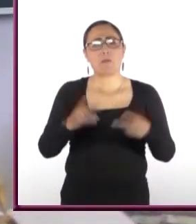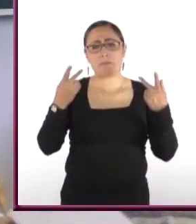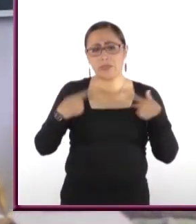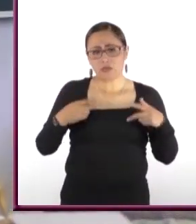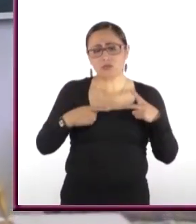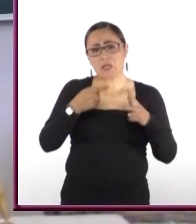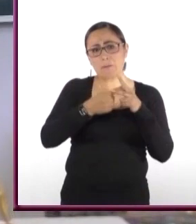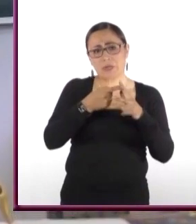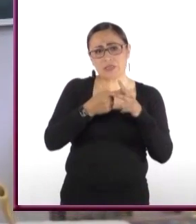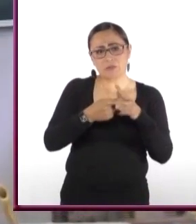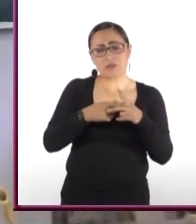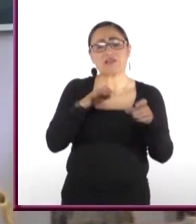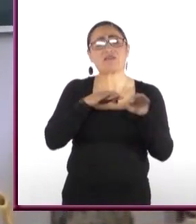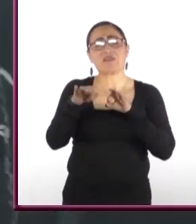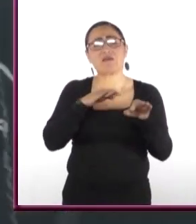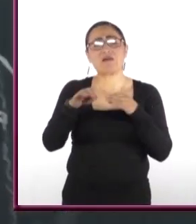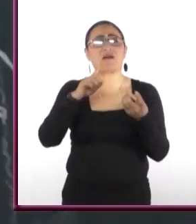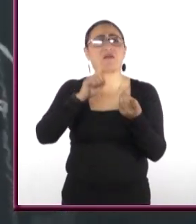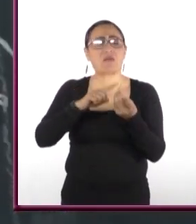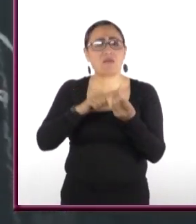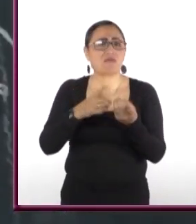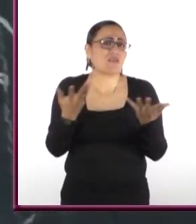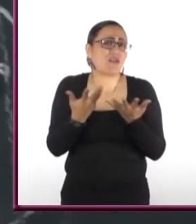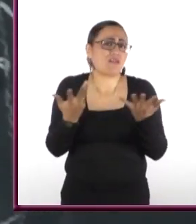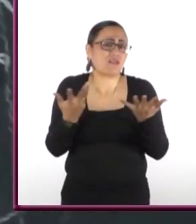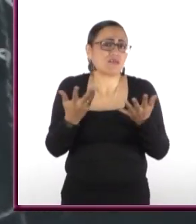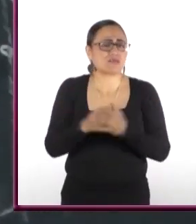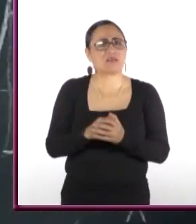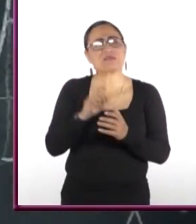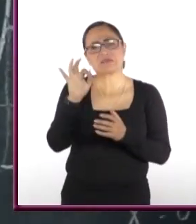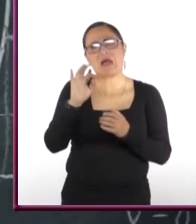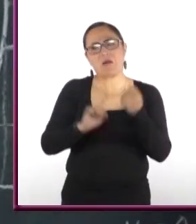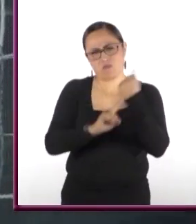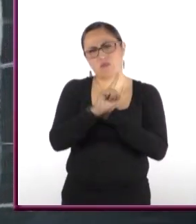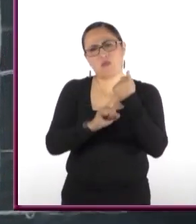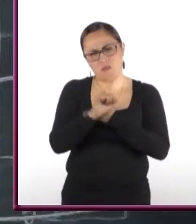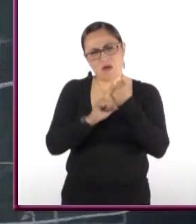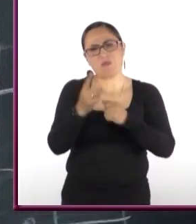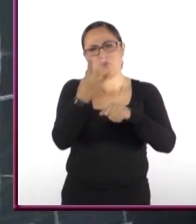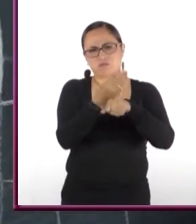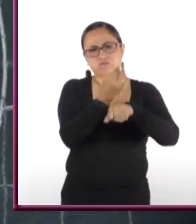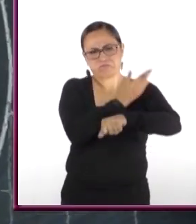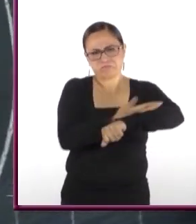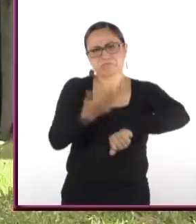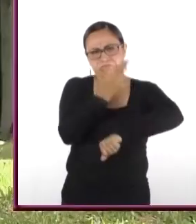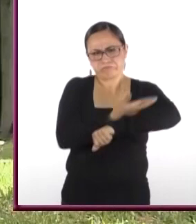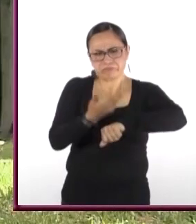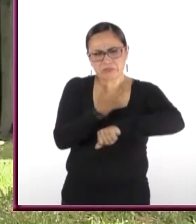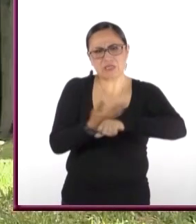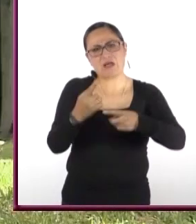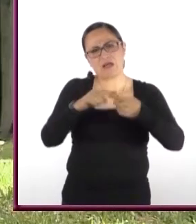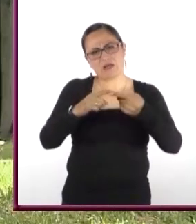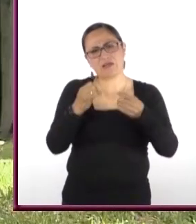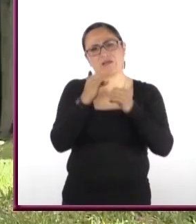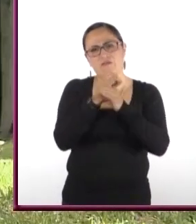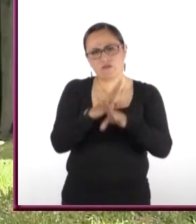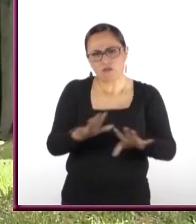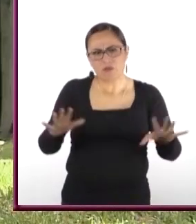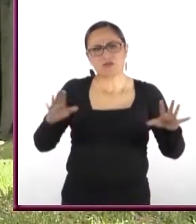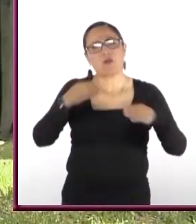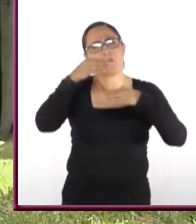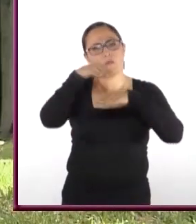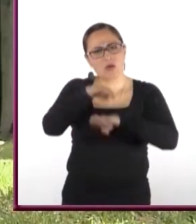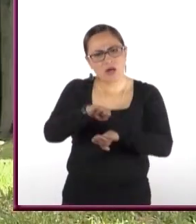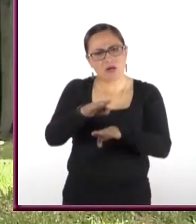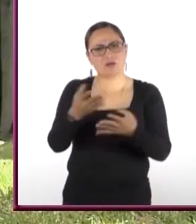Un matemático puede trabajar en muchísimas cosas, porque resuelve problemas. Entonces trabajan luego en informática,